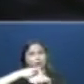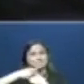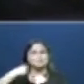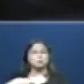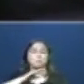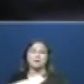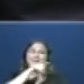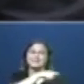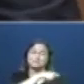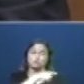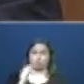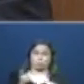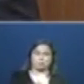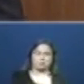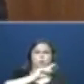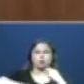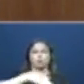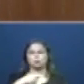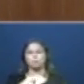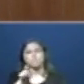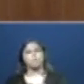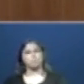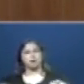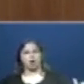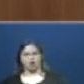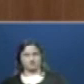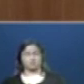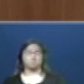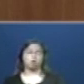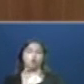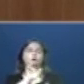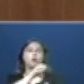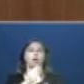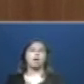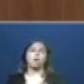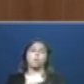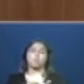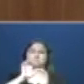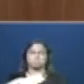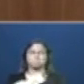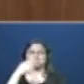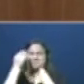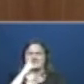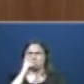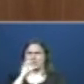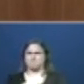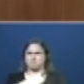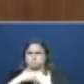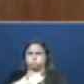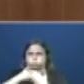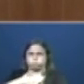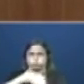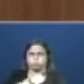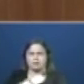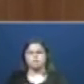eficaces para la población en todo caso la junta sigue creyendo que merece la pena luchar con